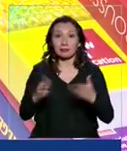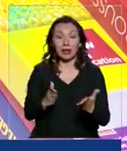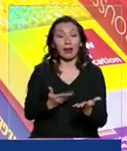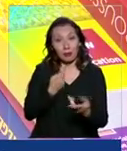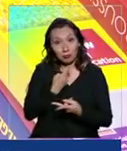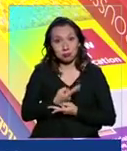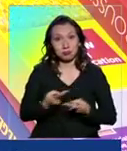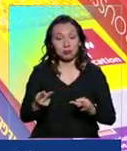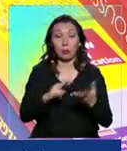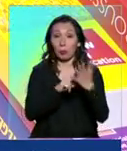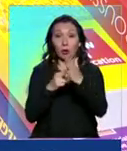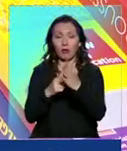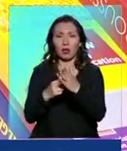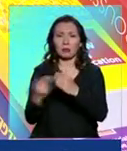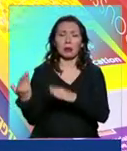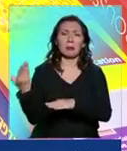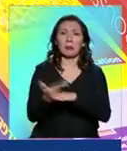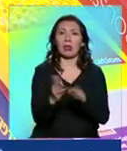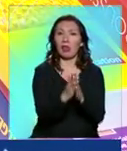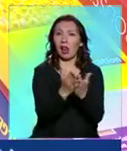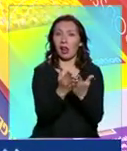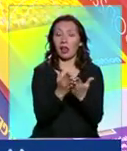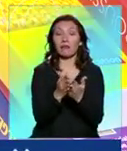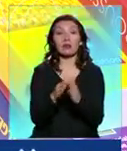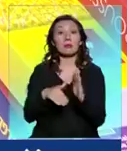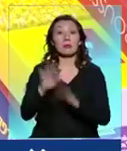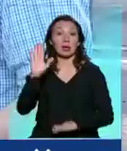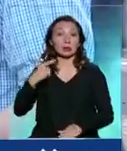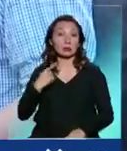mesa. Polémica exigencia de libros, en la que los